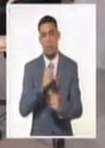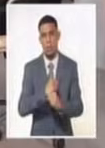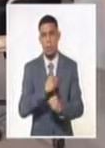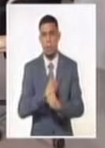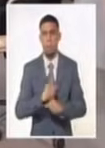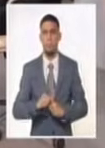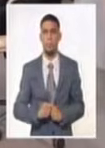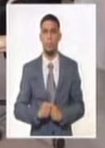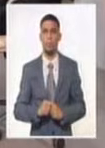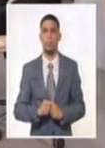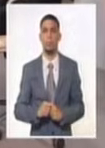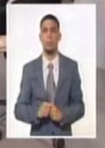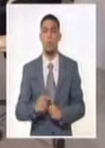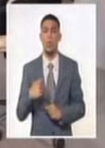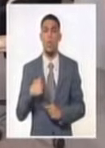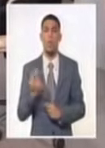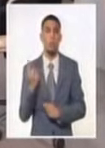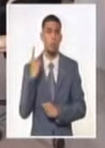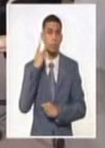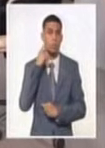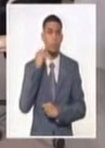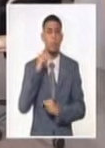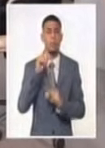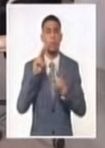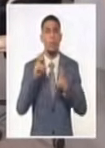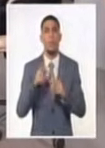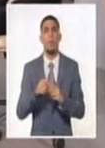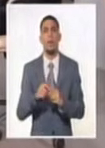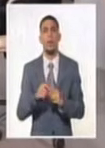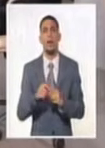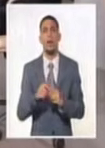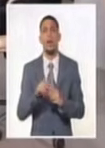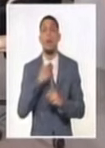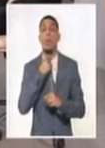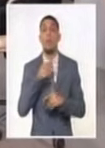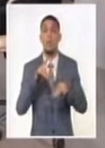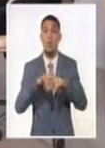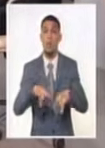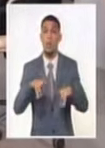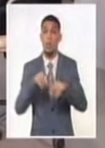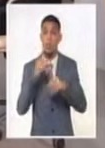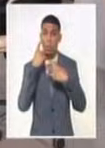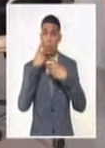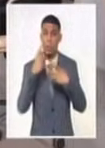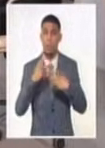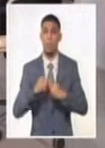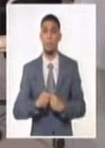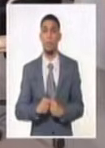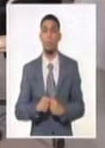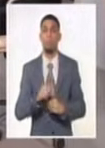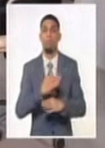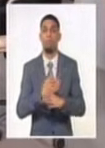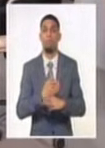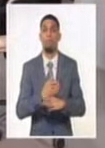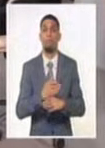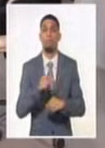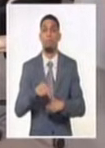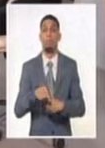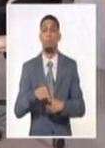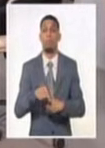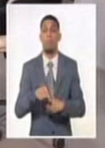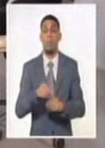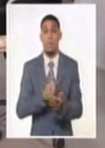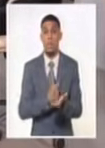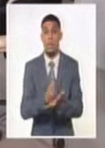hablando del tema de la FRE y lo que se está haciendo, que la universidad es puntera en eso. ¿Significa que aún en estas circunstancias también se está